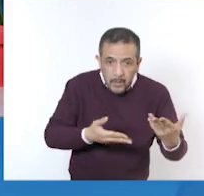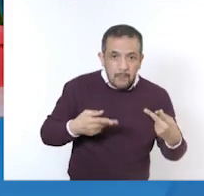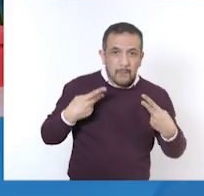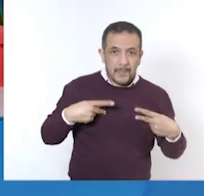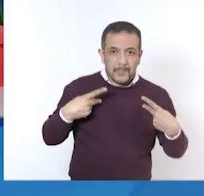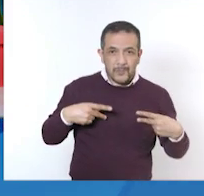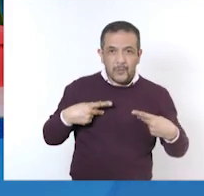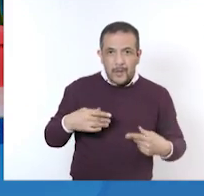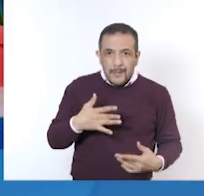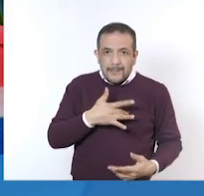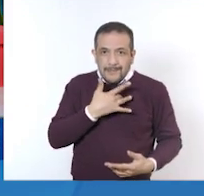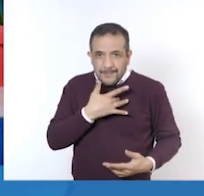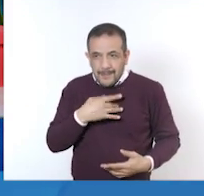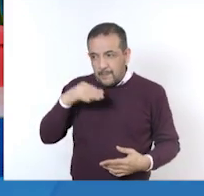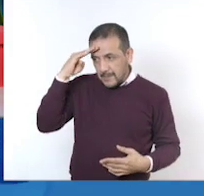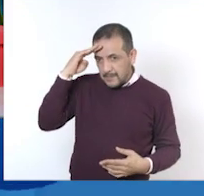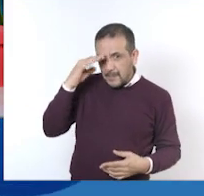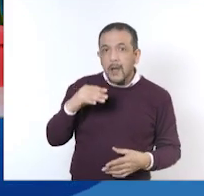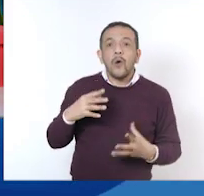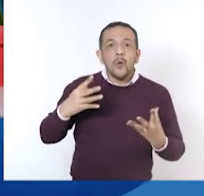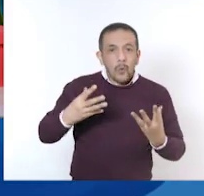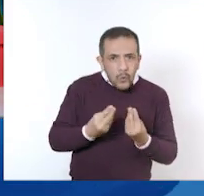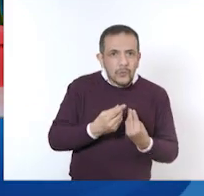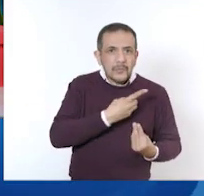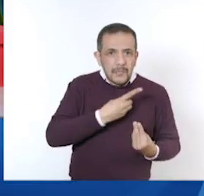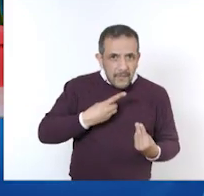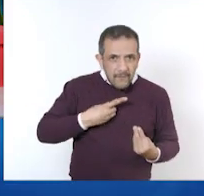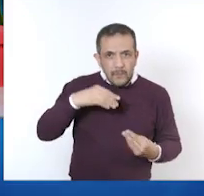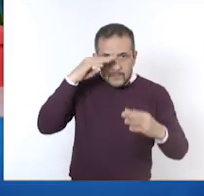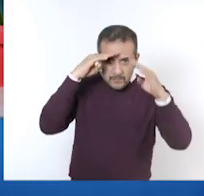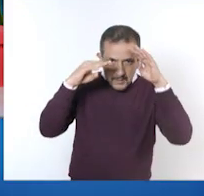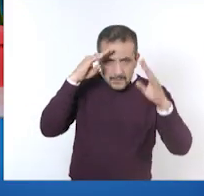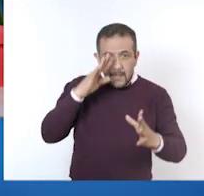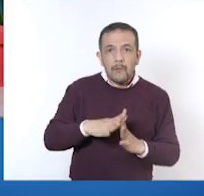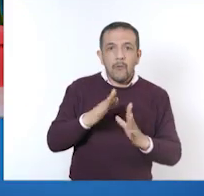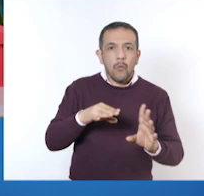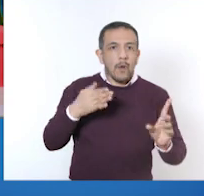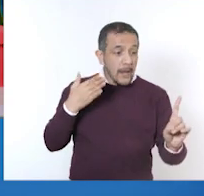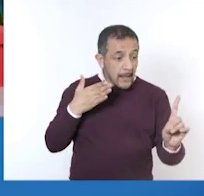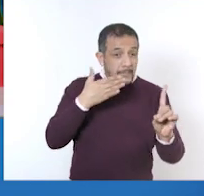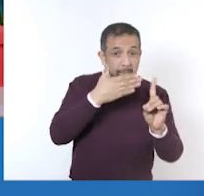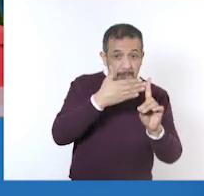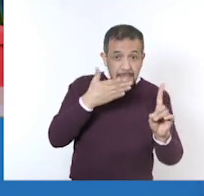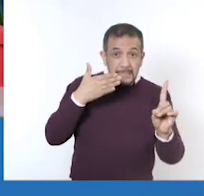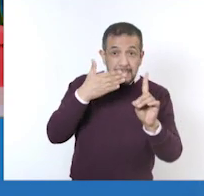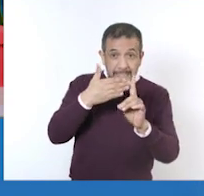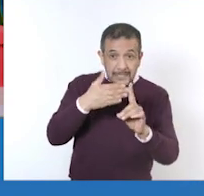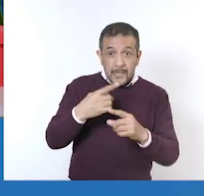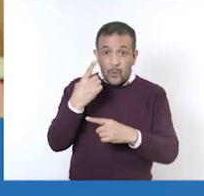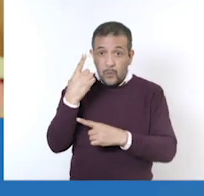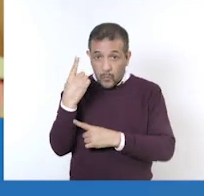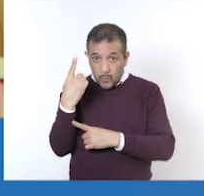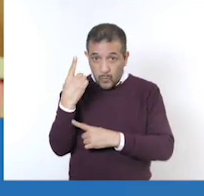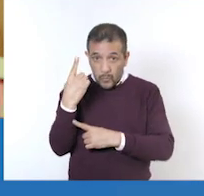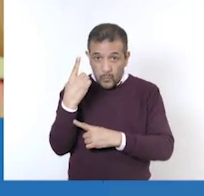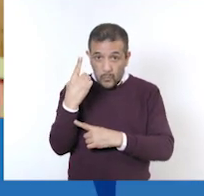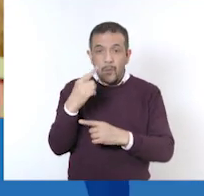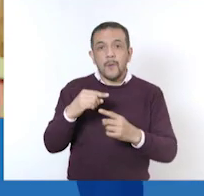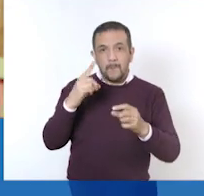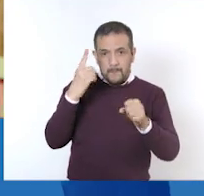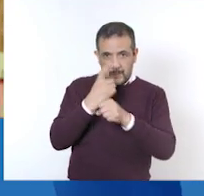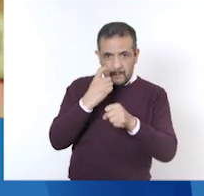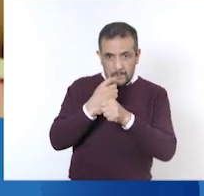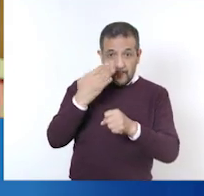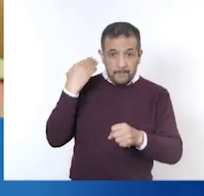cómo nos sentimos. Me gustaría mucho que descubriéramos juntos la relación que existe entre las misiones que estamos haciendo. La misión